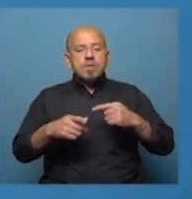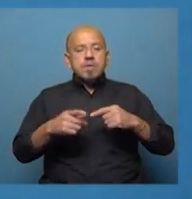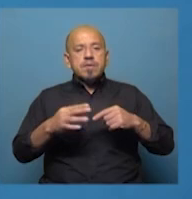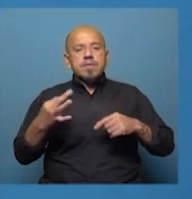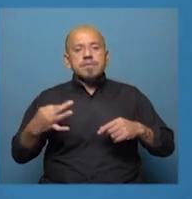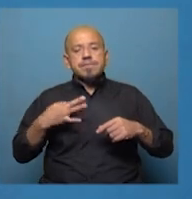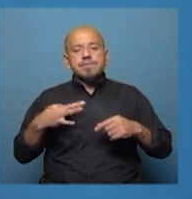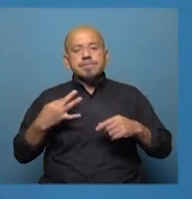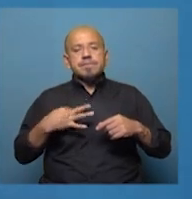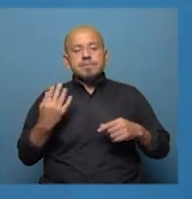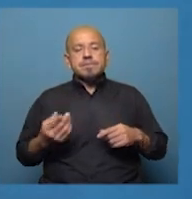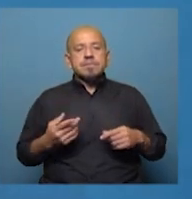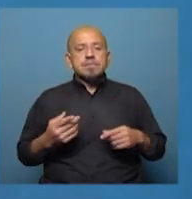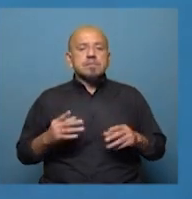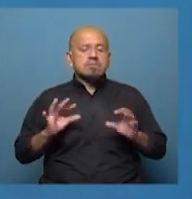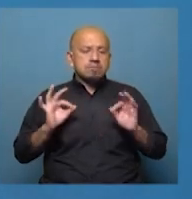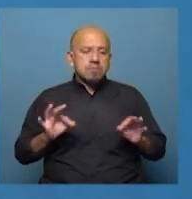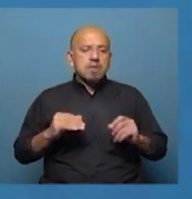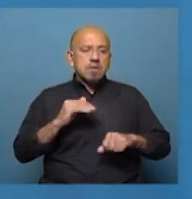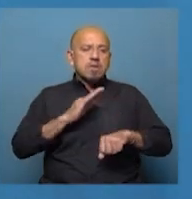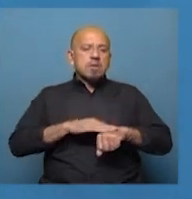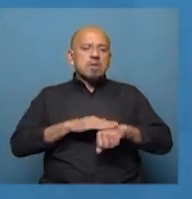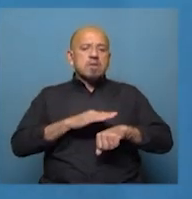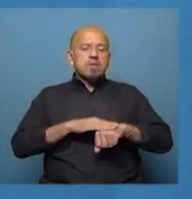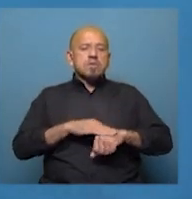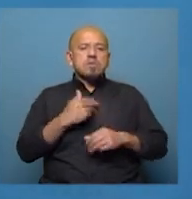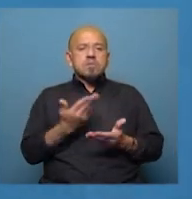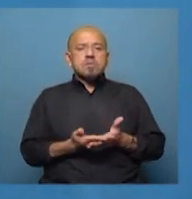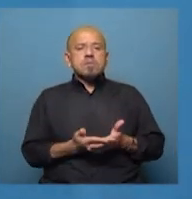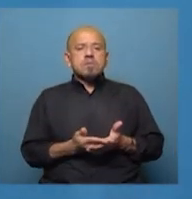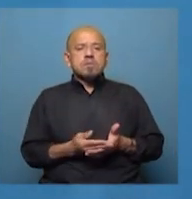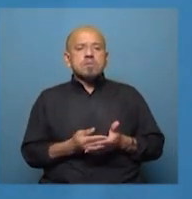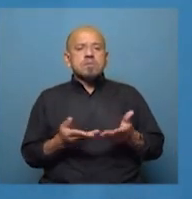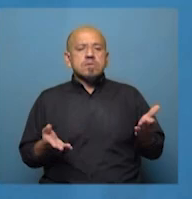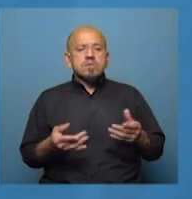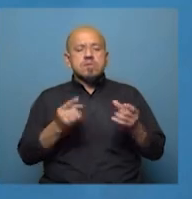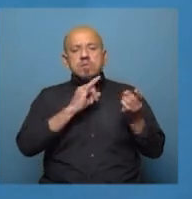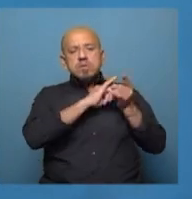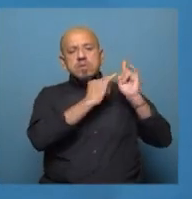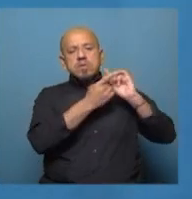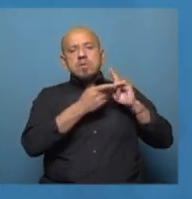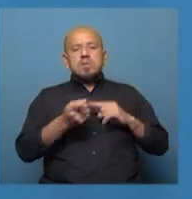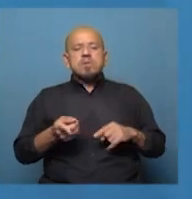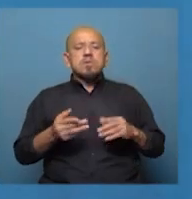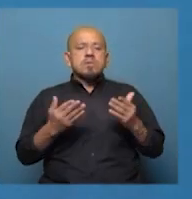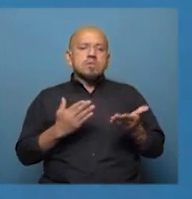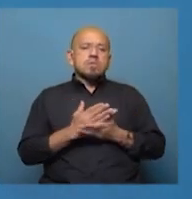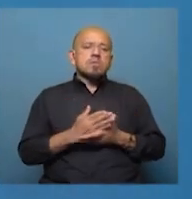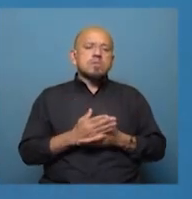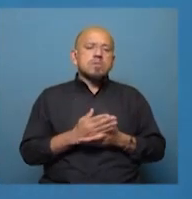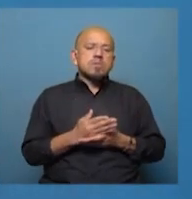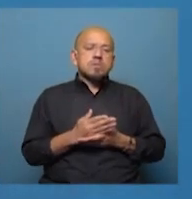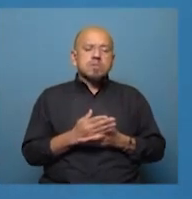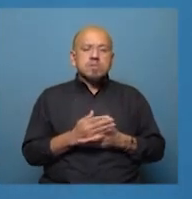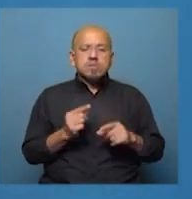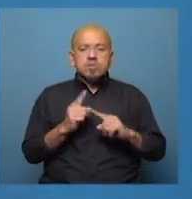años con muchísima seriedad con responsabilidad haciendo propuestas concurriendo al parlamento sistemáticamente no